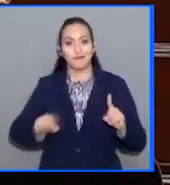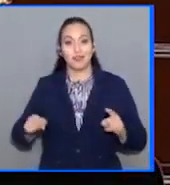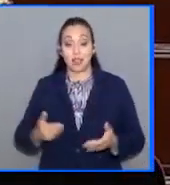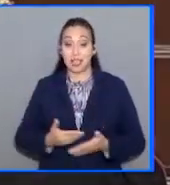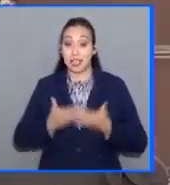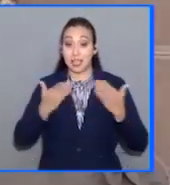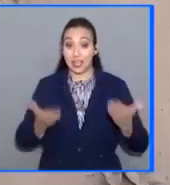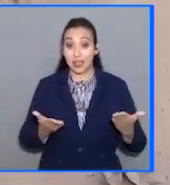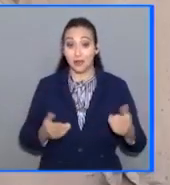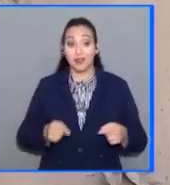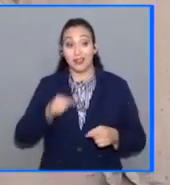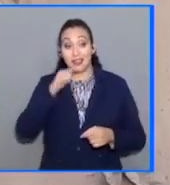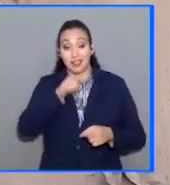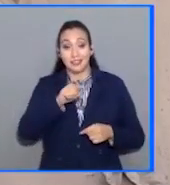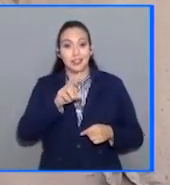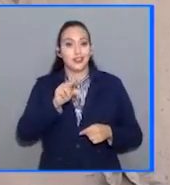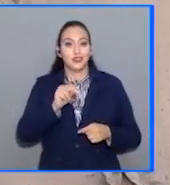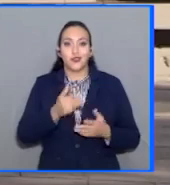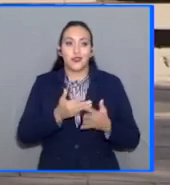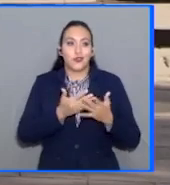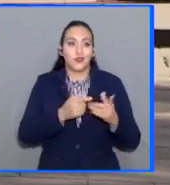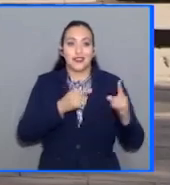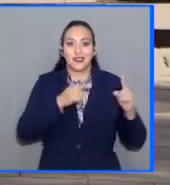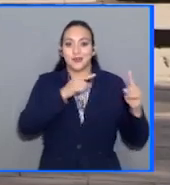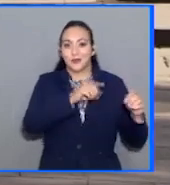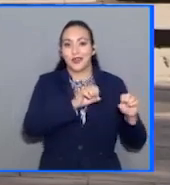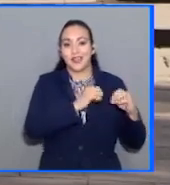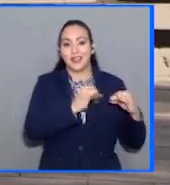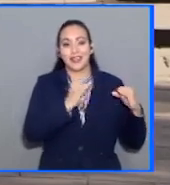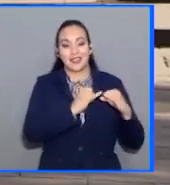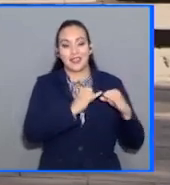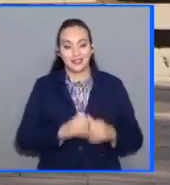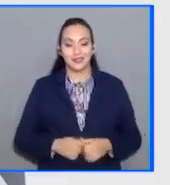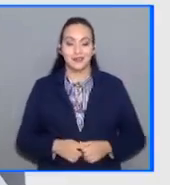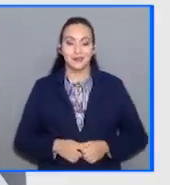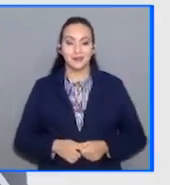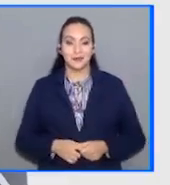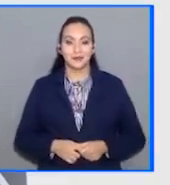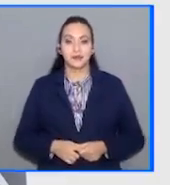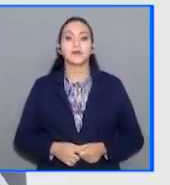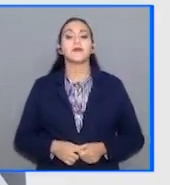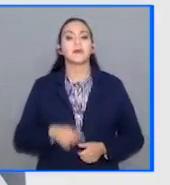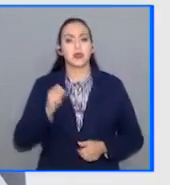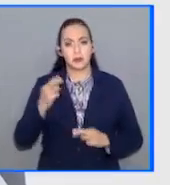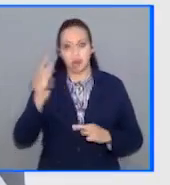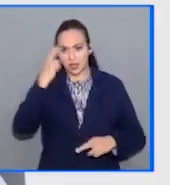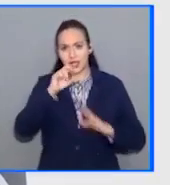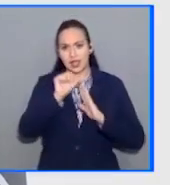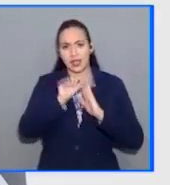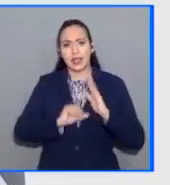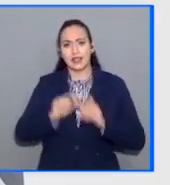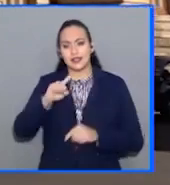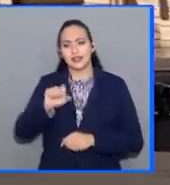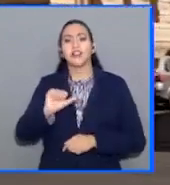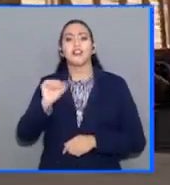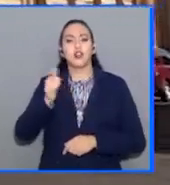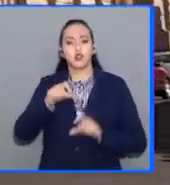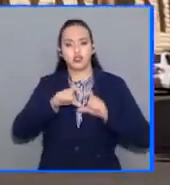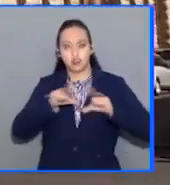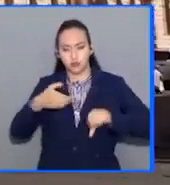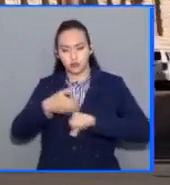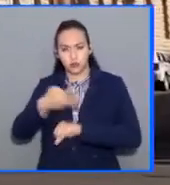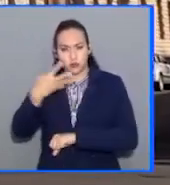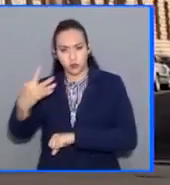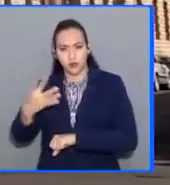depende de la libertad configurativa del Congreso local. También invalidó el artículo 111, fracción cuarta, por